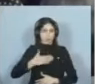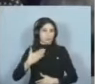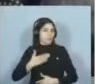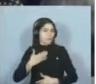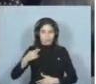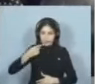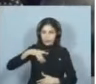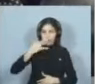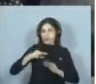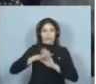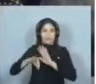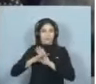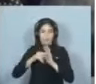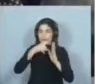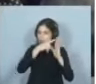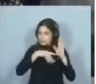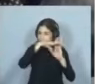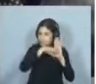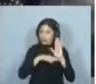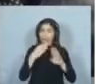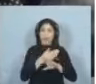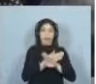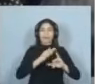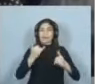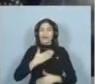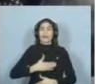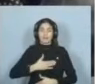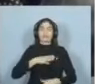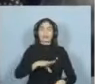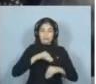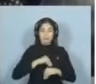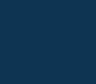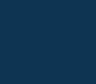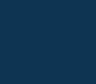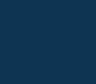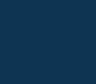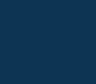en sus dos órganos cumplan con los requisitos ya aprobados por los estados. Muchas gracias.